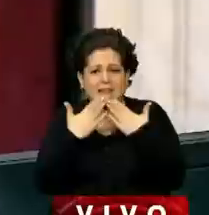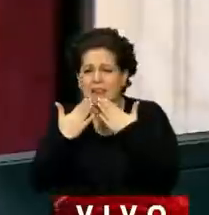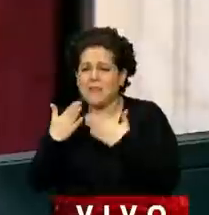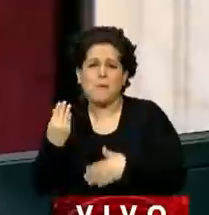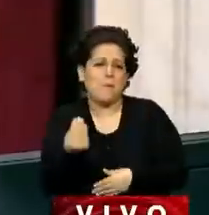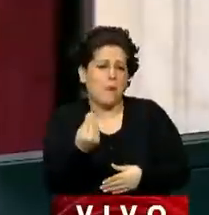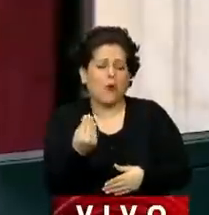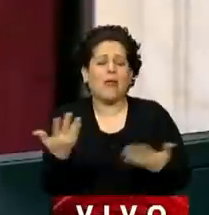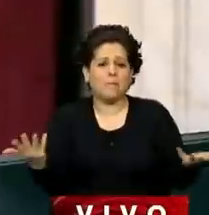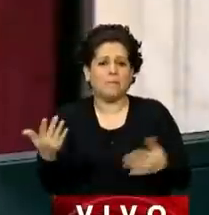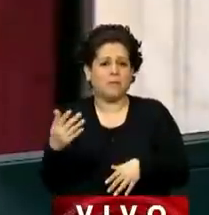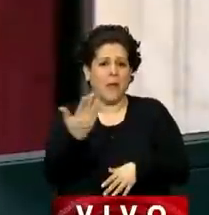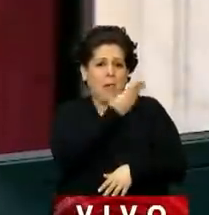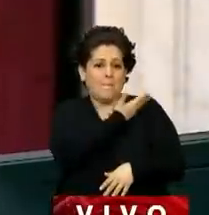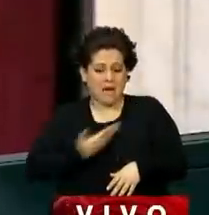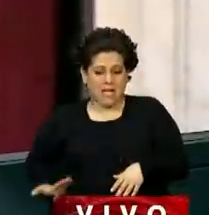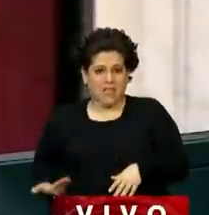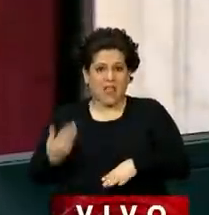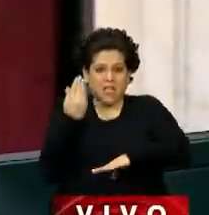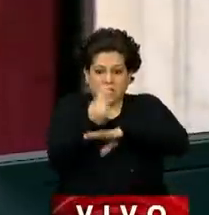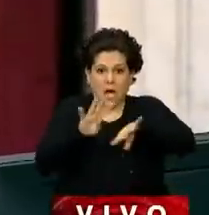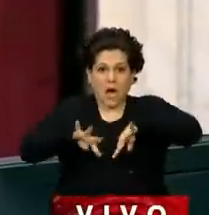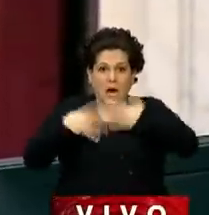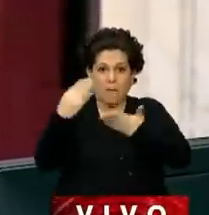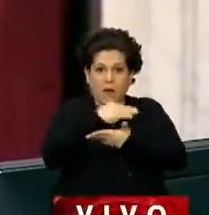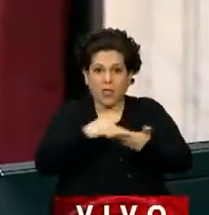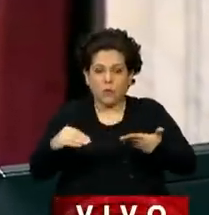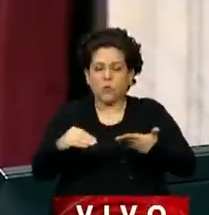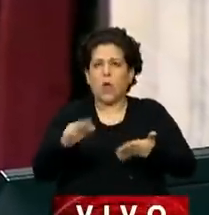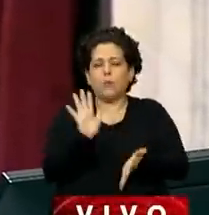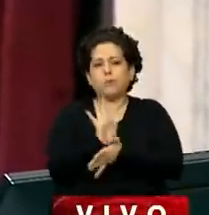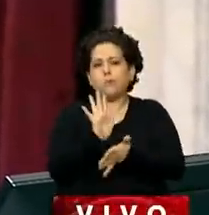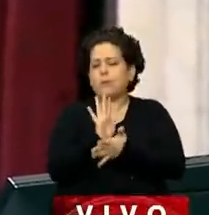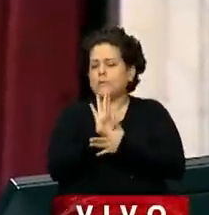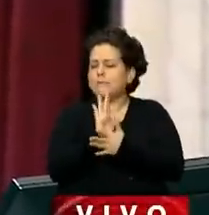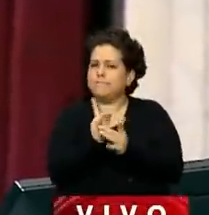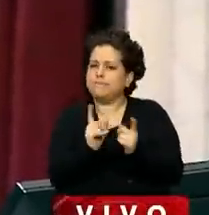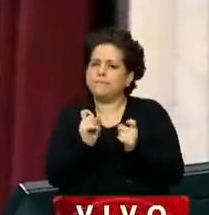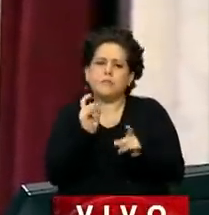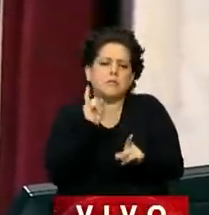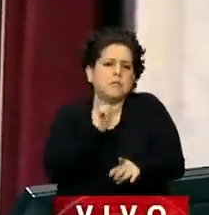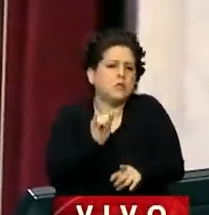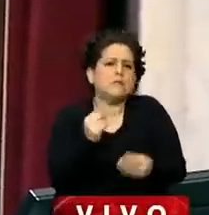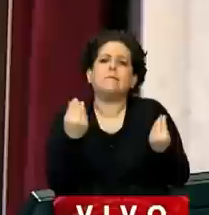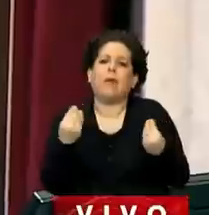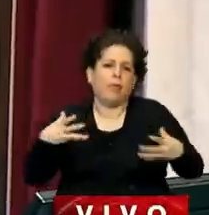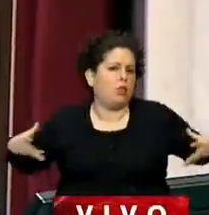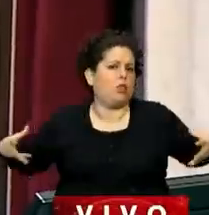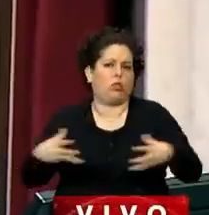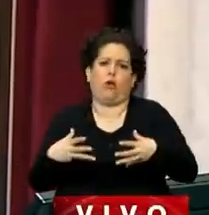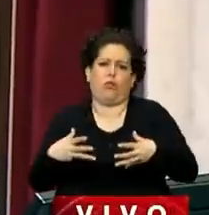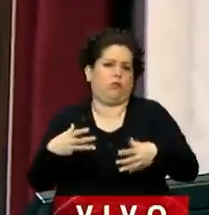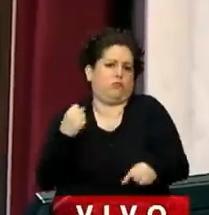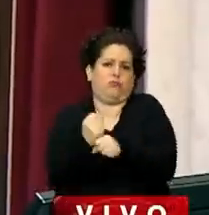Porque la presidencia de la Cámara no existe si no hay una tarea de todos aquellos